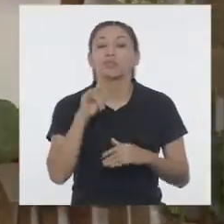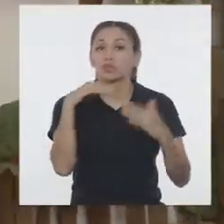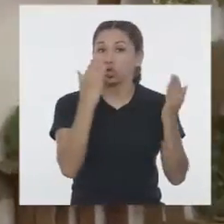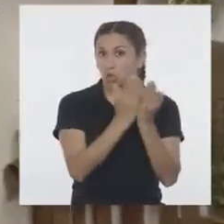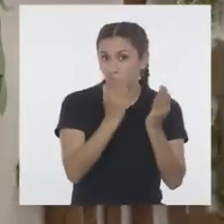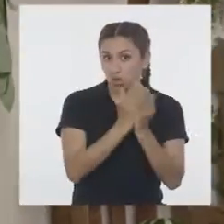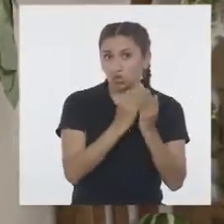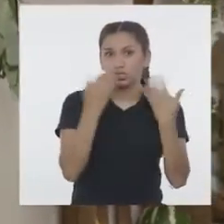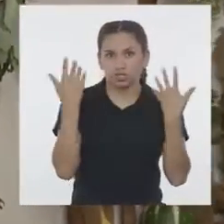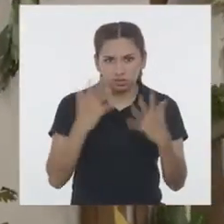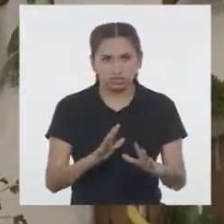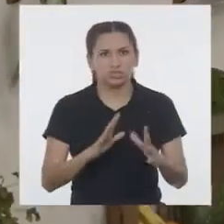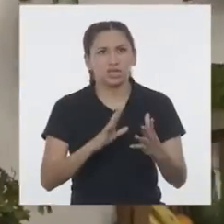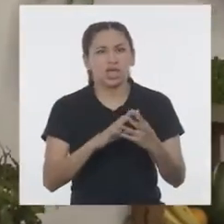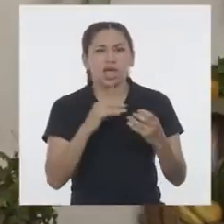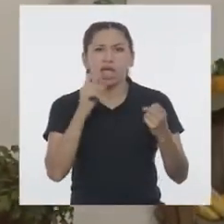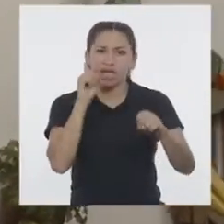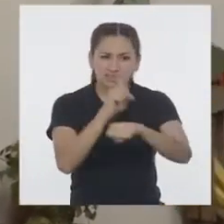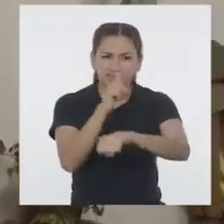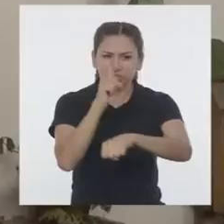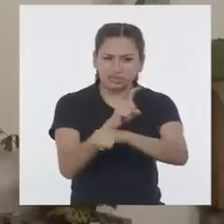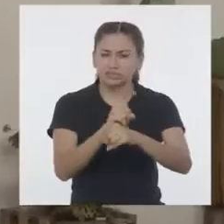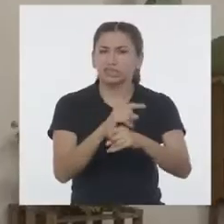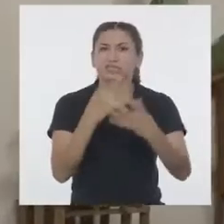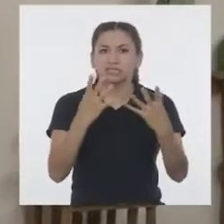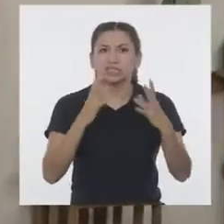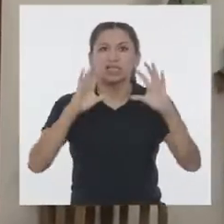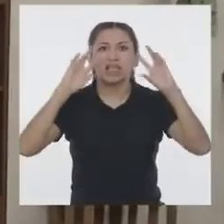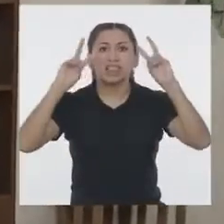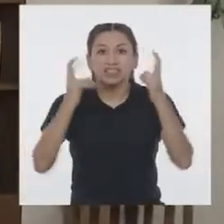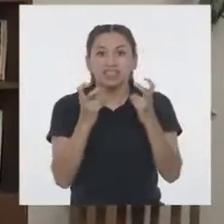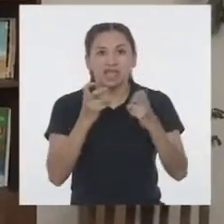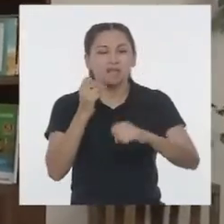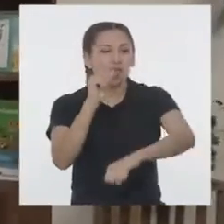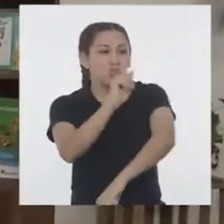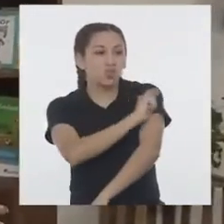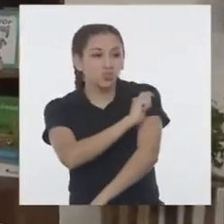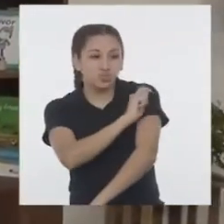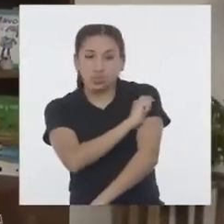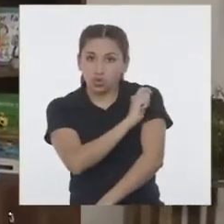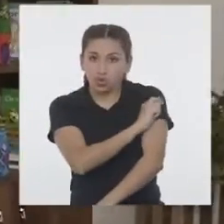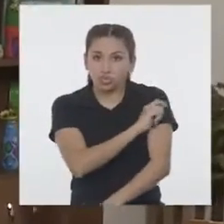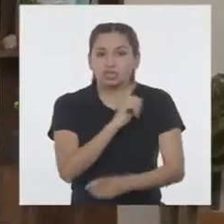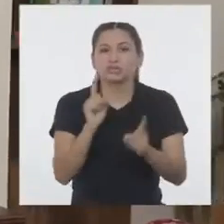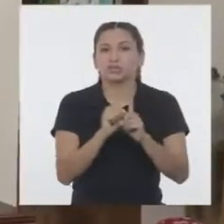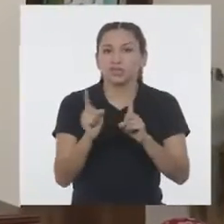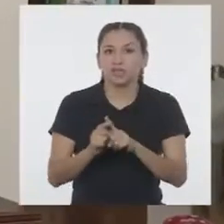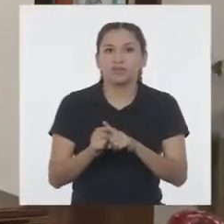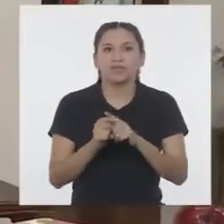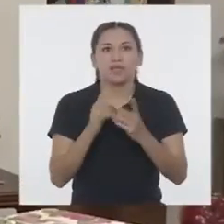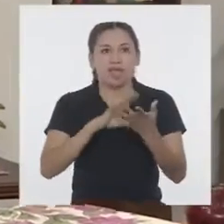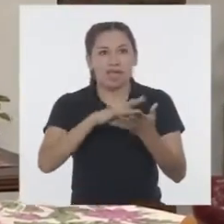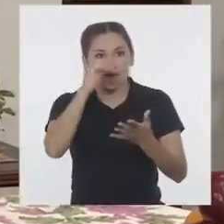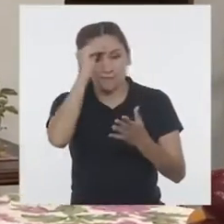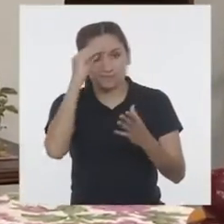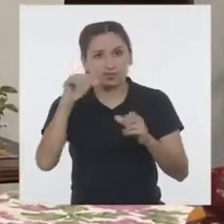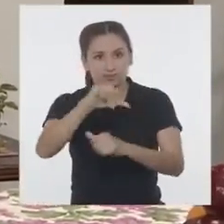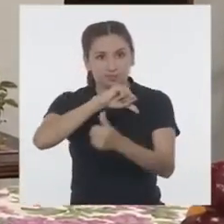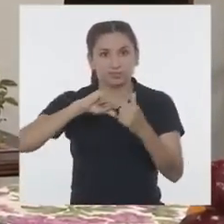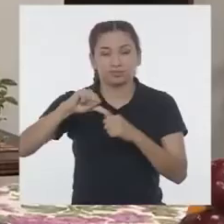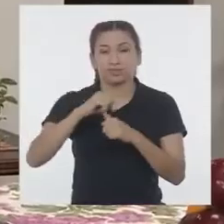En la escuela han abordado mucho el tema en las clases de tutoría y orientación educativa. El otro